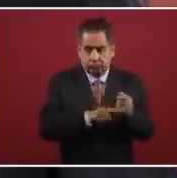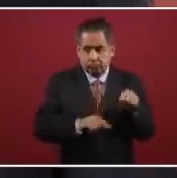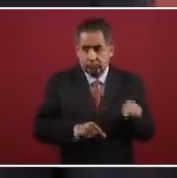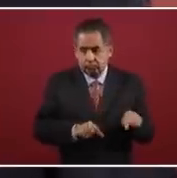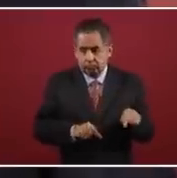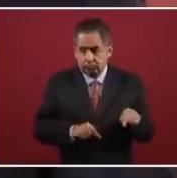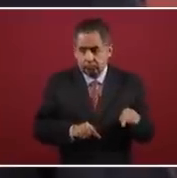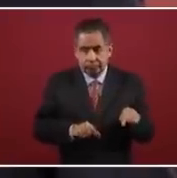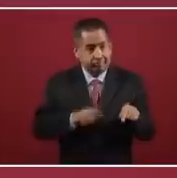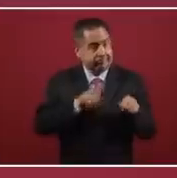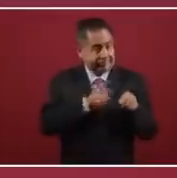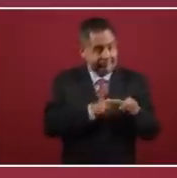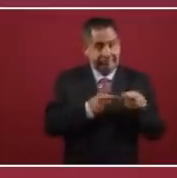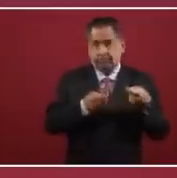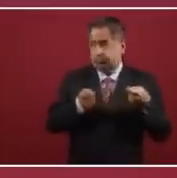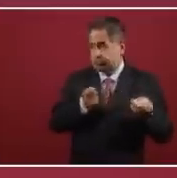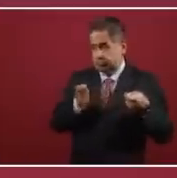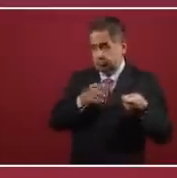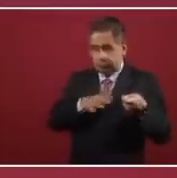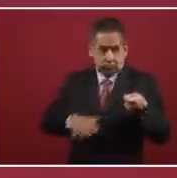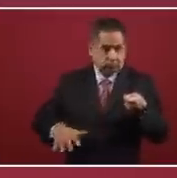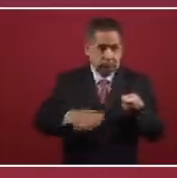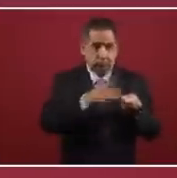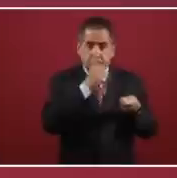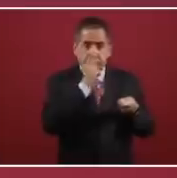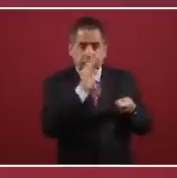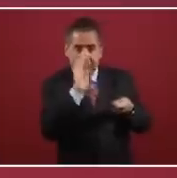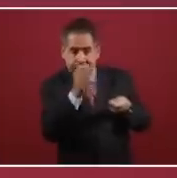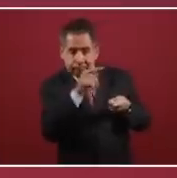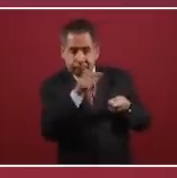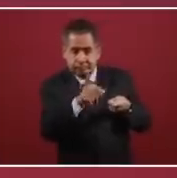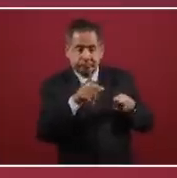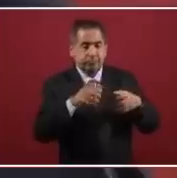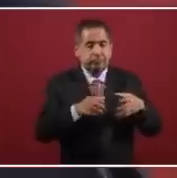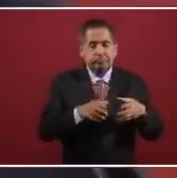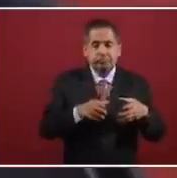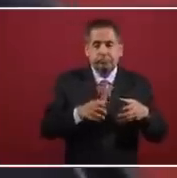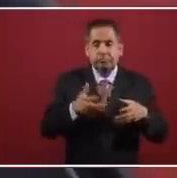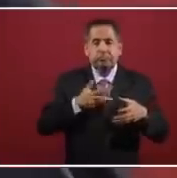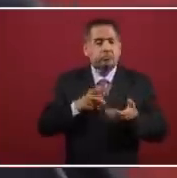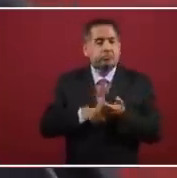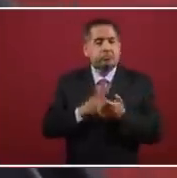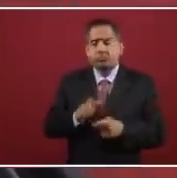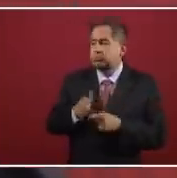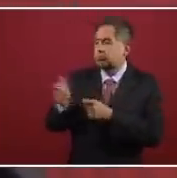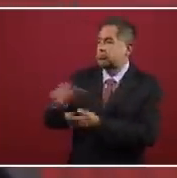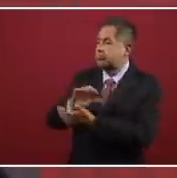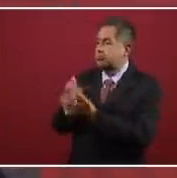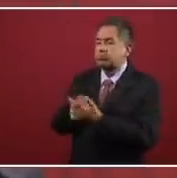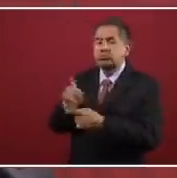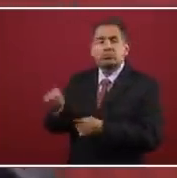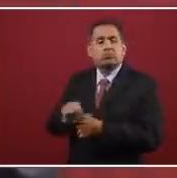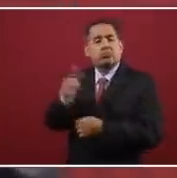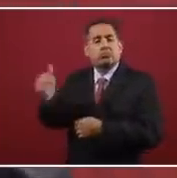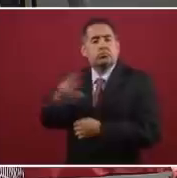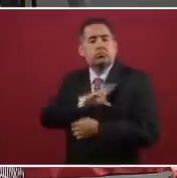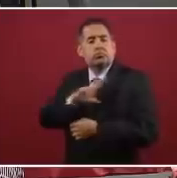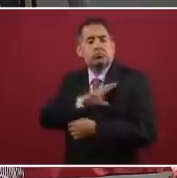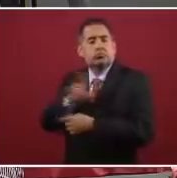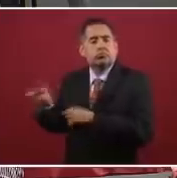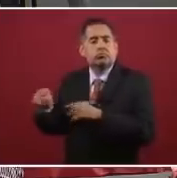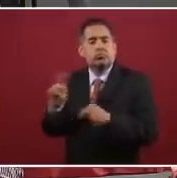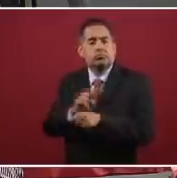de donde dependía la Policía Federal, tenía contratos con corporaciones